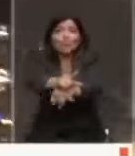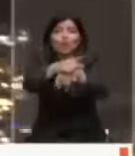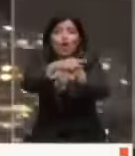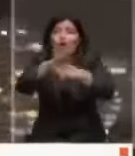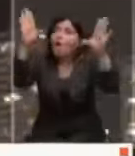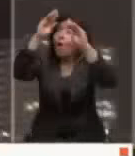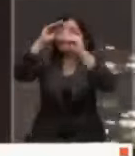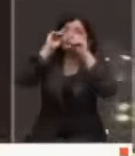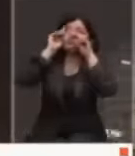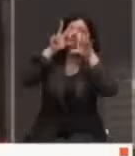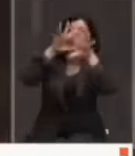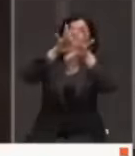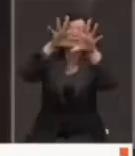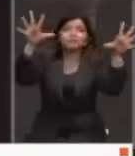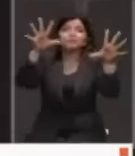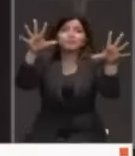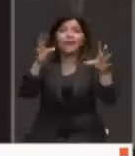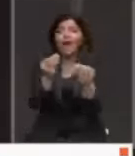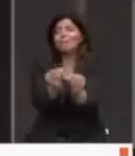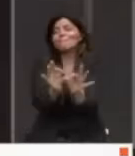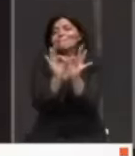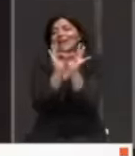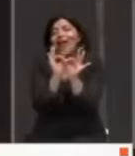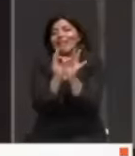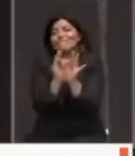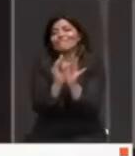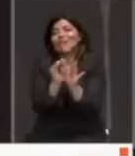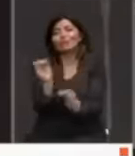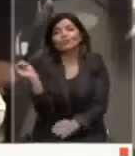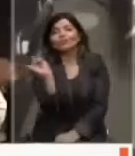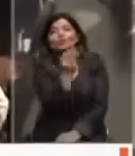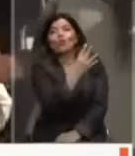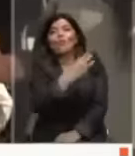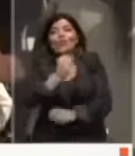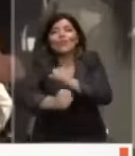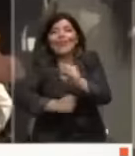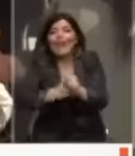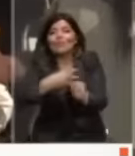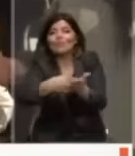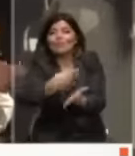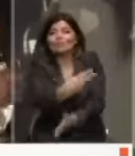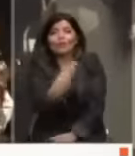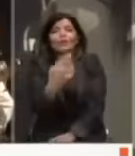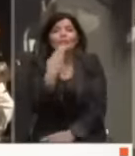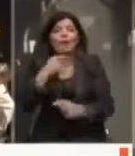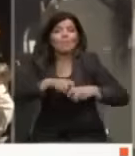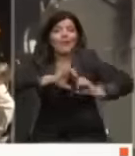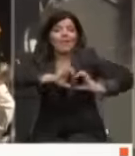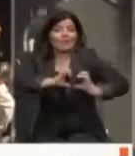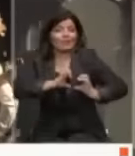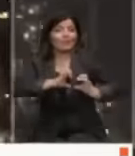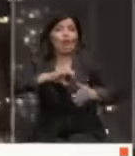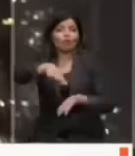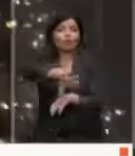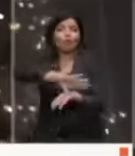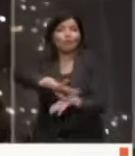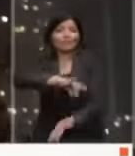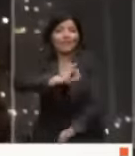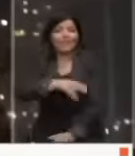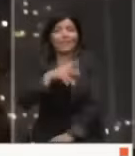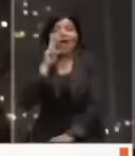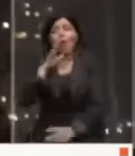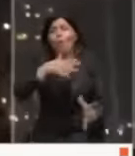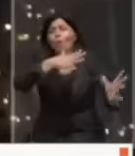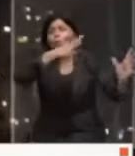cielo el Lienzo perfecto para la fotografía del número del año en curso también un corazón o la bandera nacional que sacó la mayor